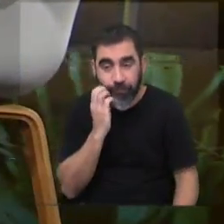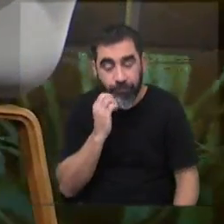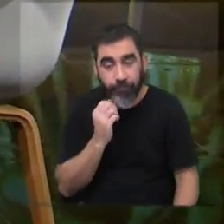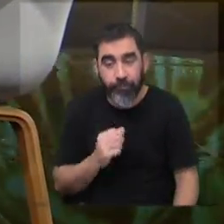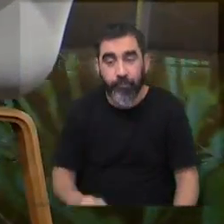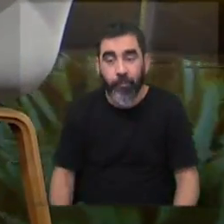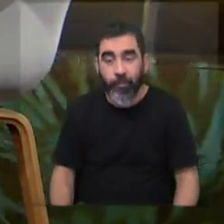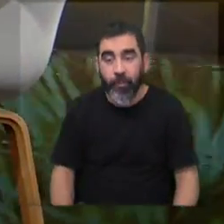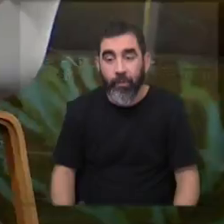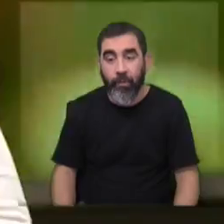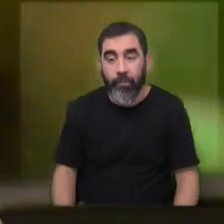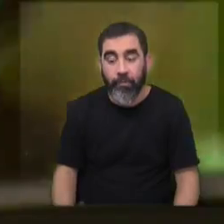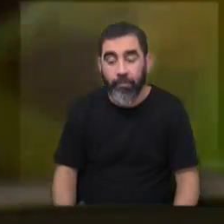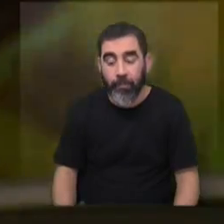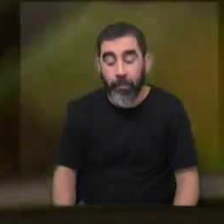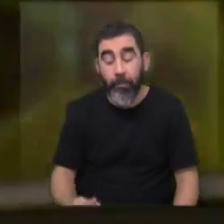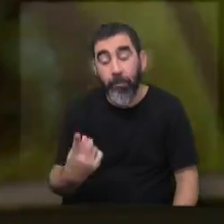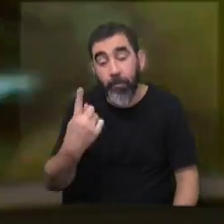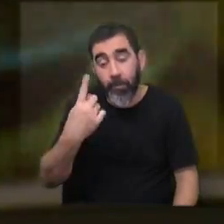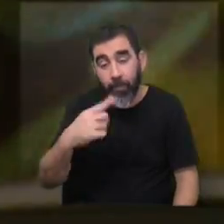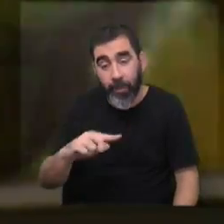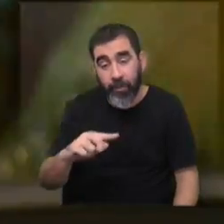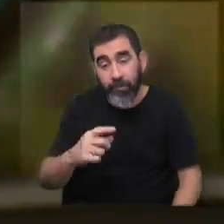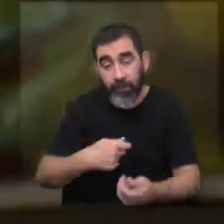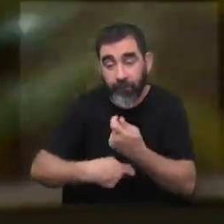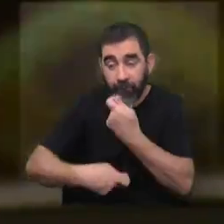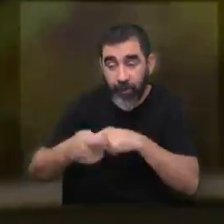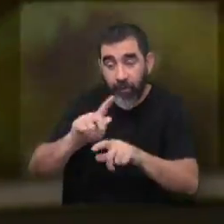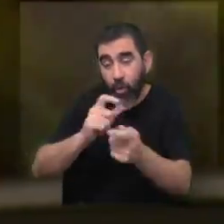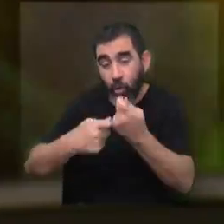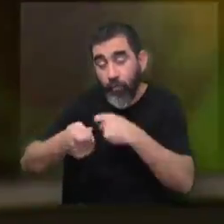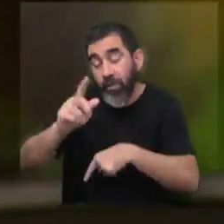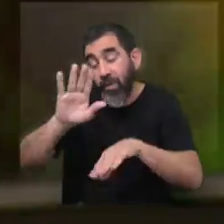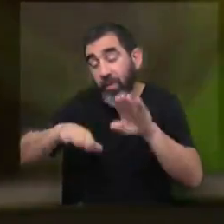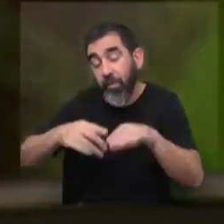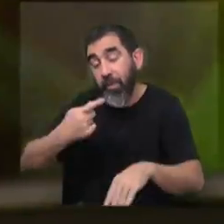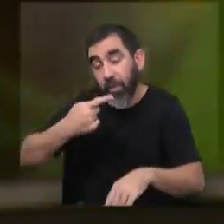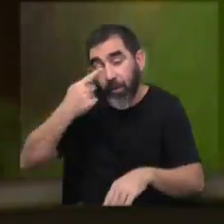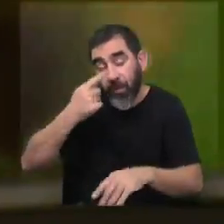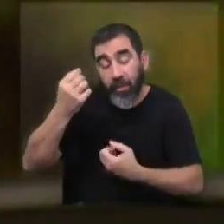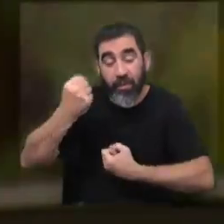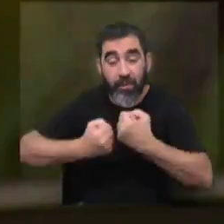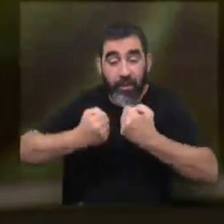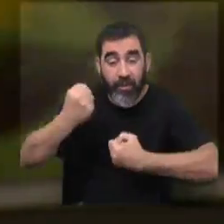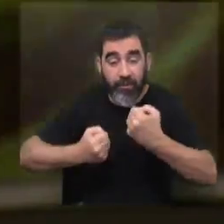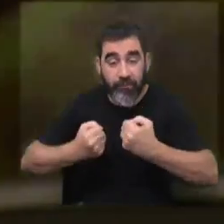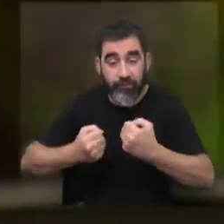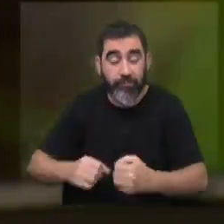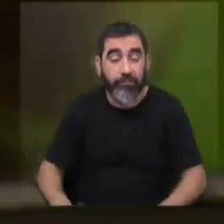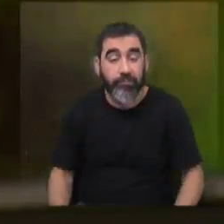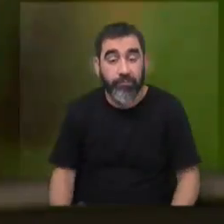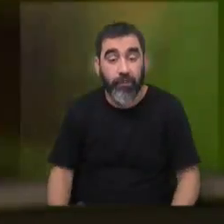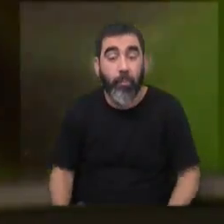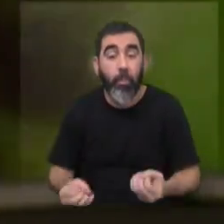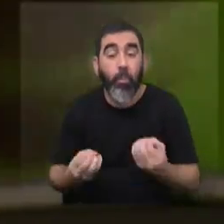pero bueno, en realidad si va al mercado o no va a depender del interés de la industria, porque en realidad como